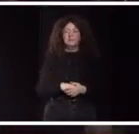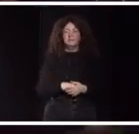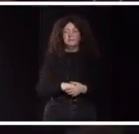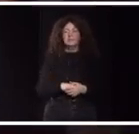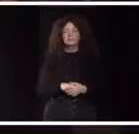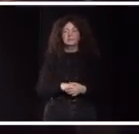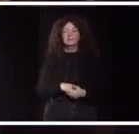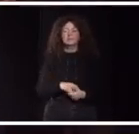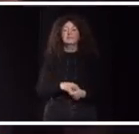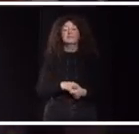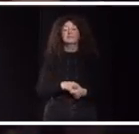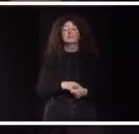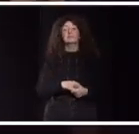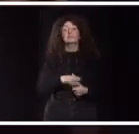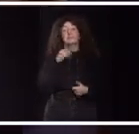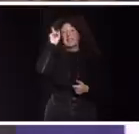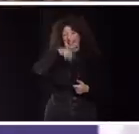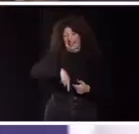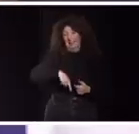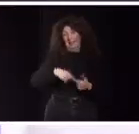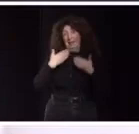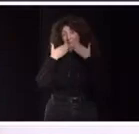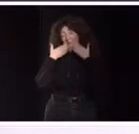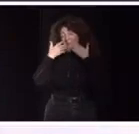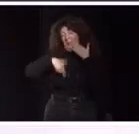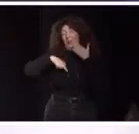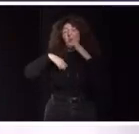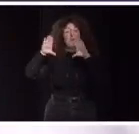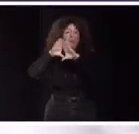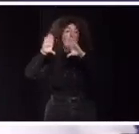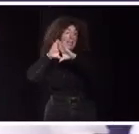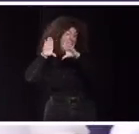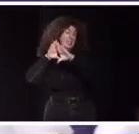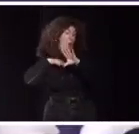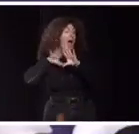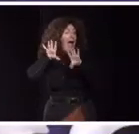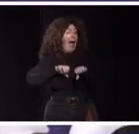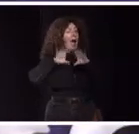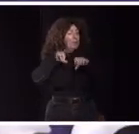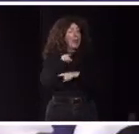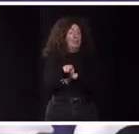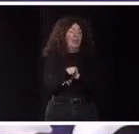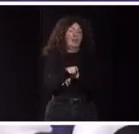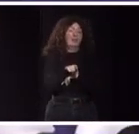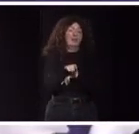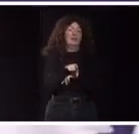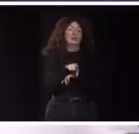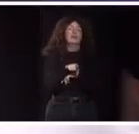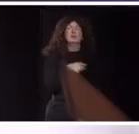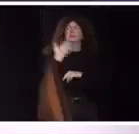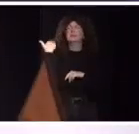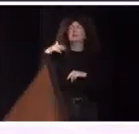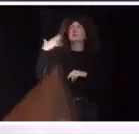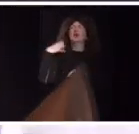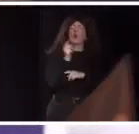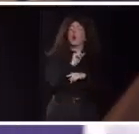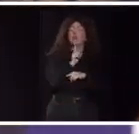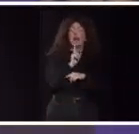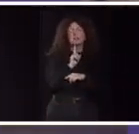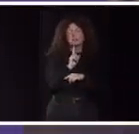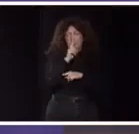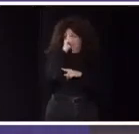Y también lo hemos aprendido del feminismo. También lo hemos aprendido del feminismo. Hace no tantos años era